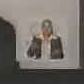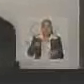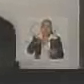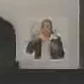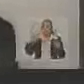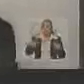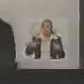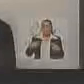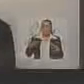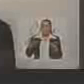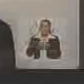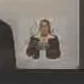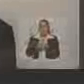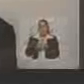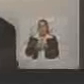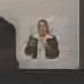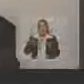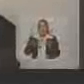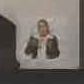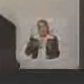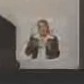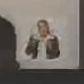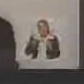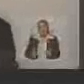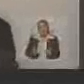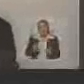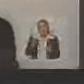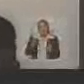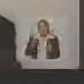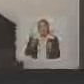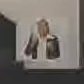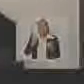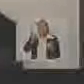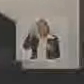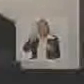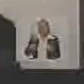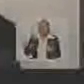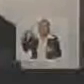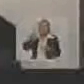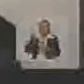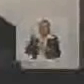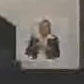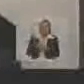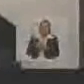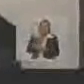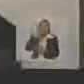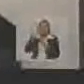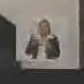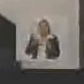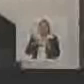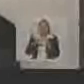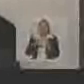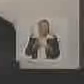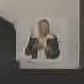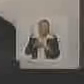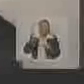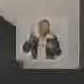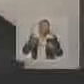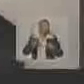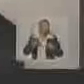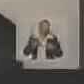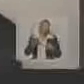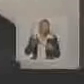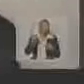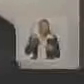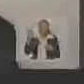trabajar duro para limpiar la casa, para reforzar los servicios que hoy nos están entregando en